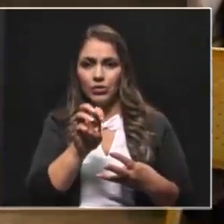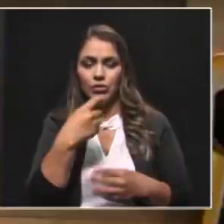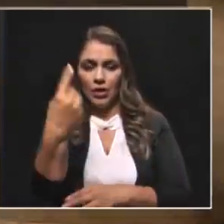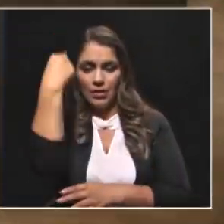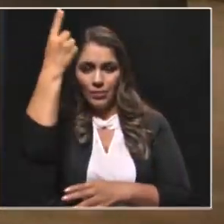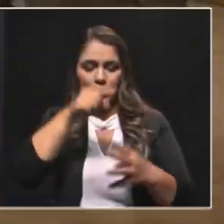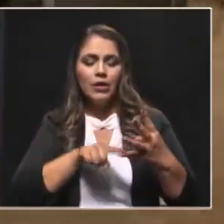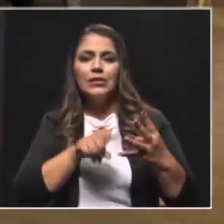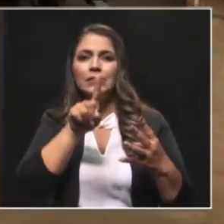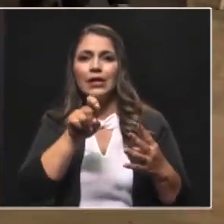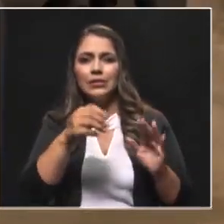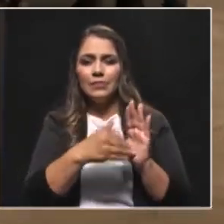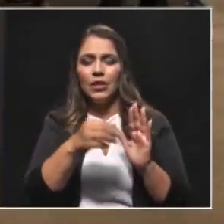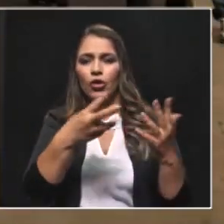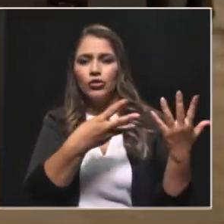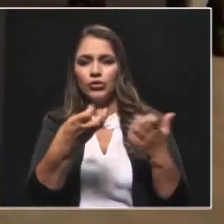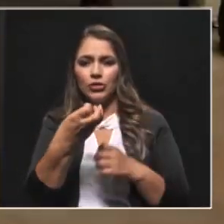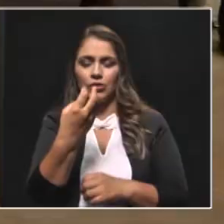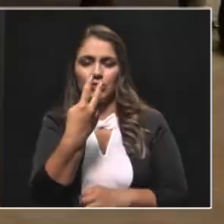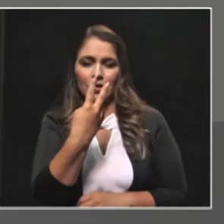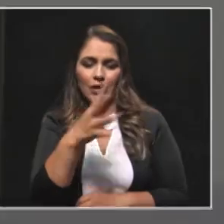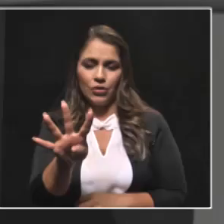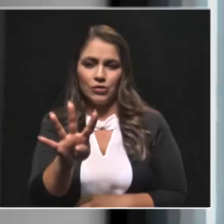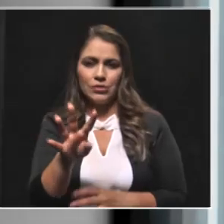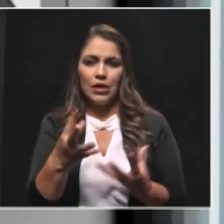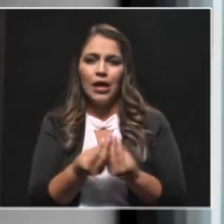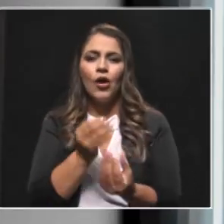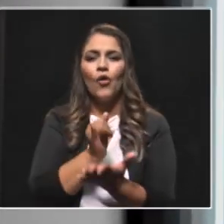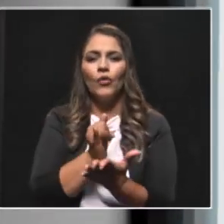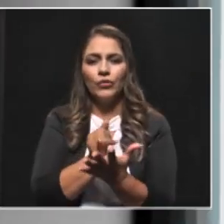y 6.814 ediles.